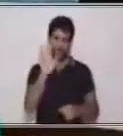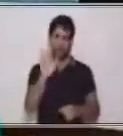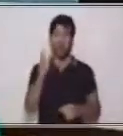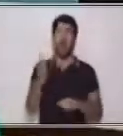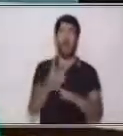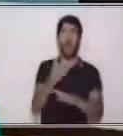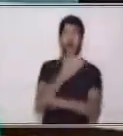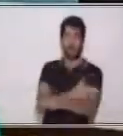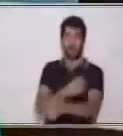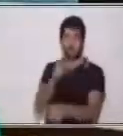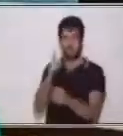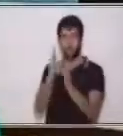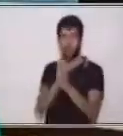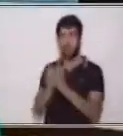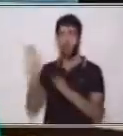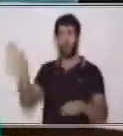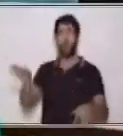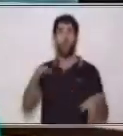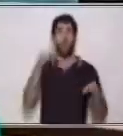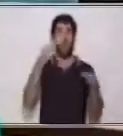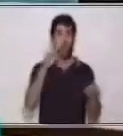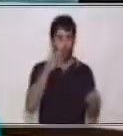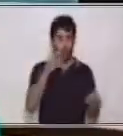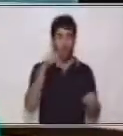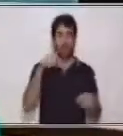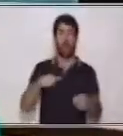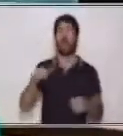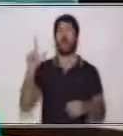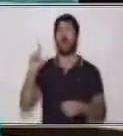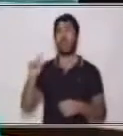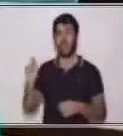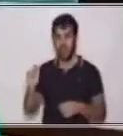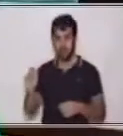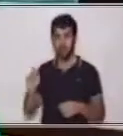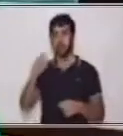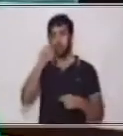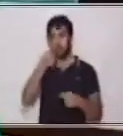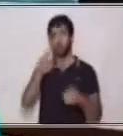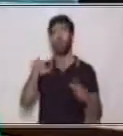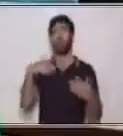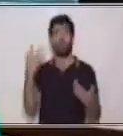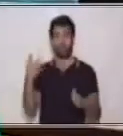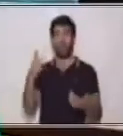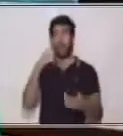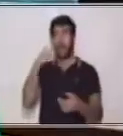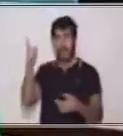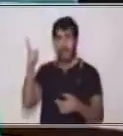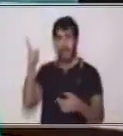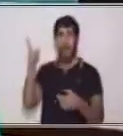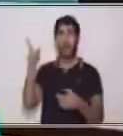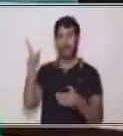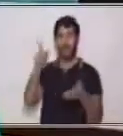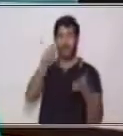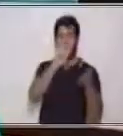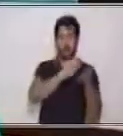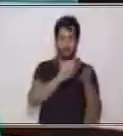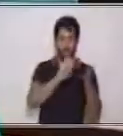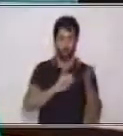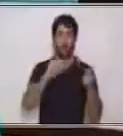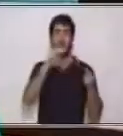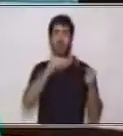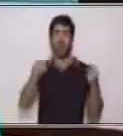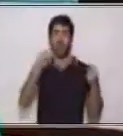Toma tu lápiz, fíjate bien, aquí tienes que hacer las anotaciones de los nombres que aparecen en la